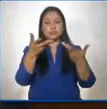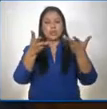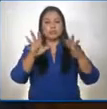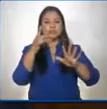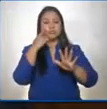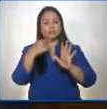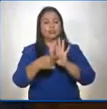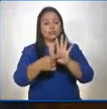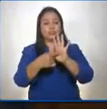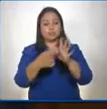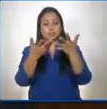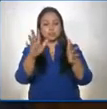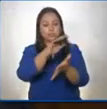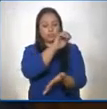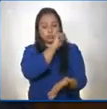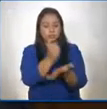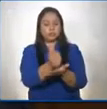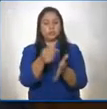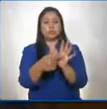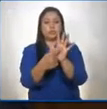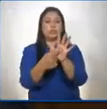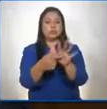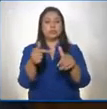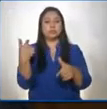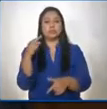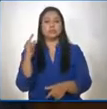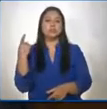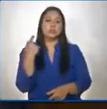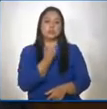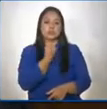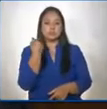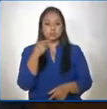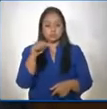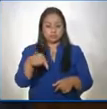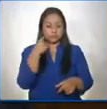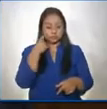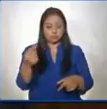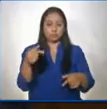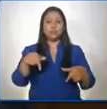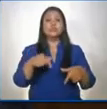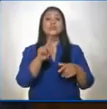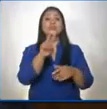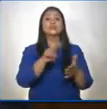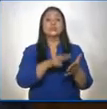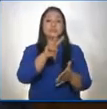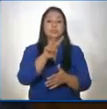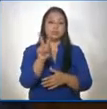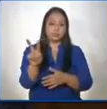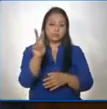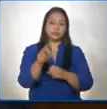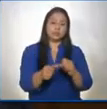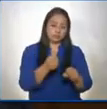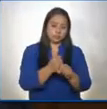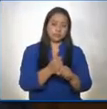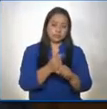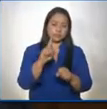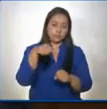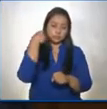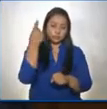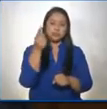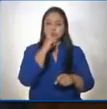su aprobación al Congreso de la República para el ejercicio fiscal 2022. Por ello, los motivo a